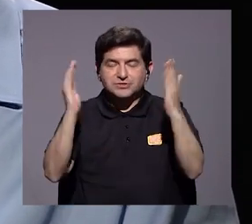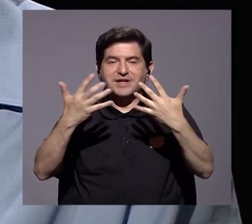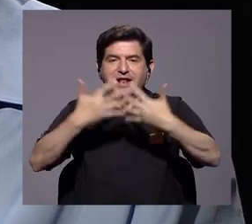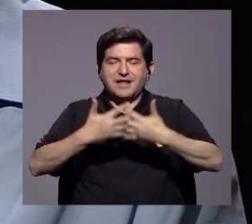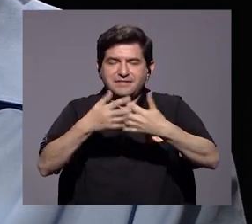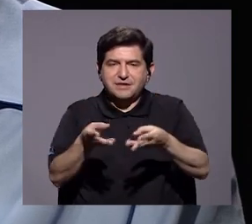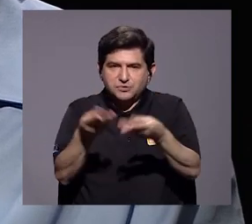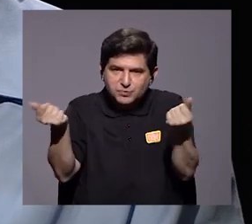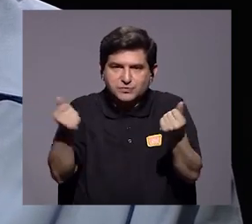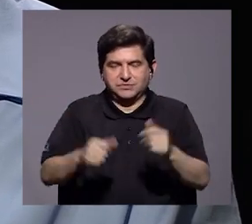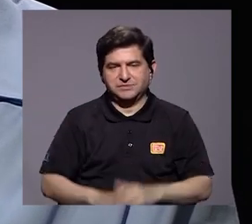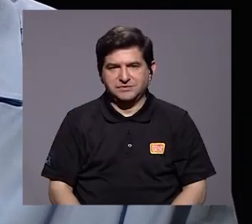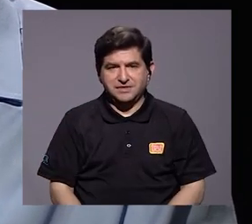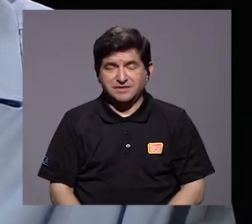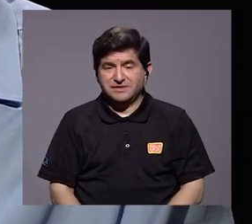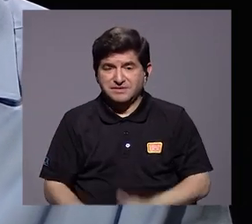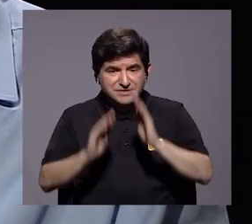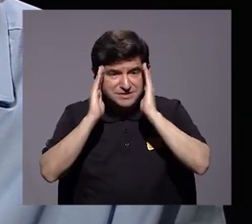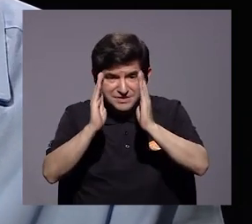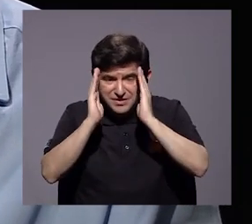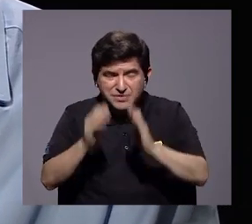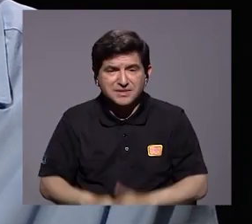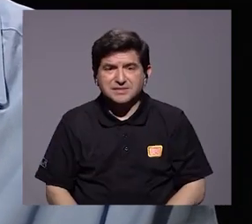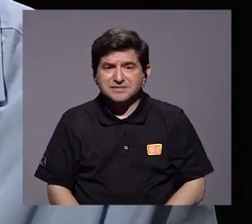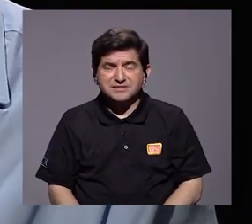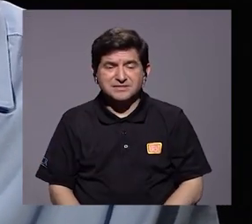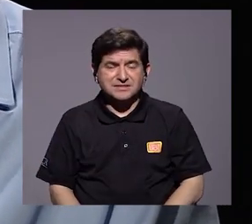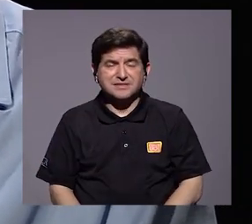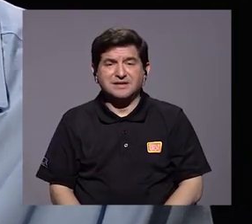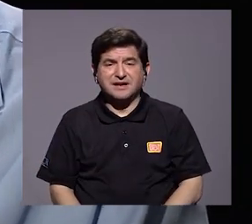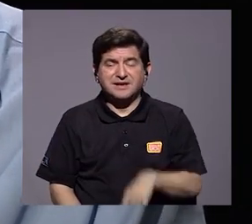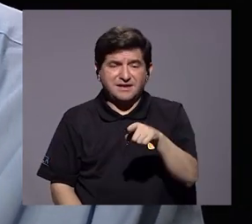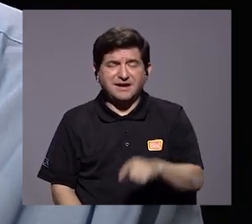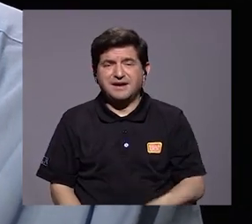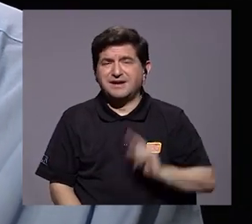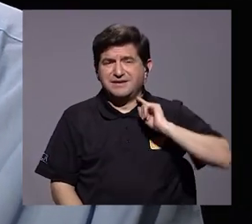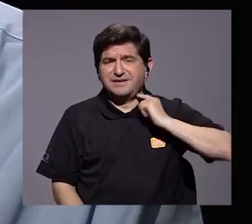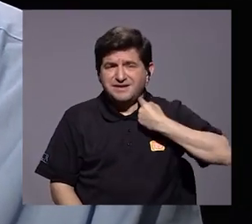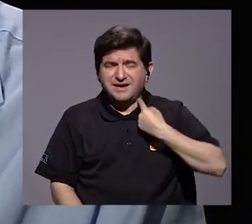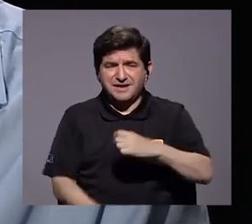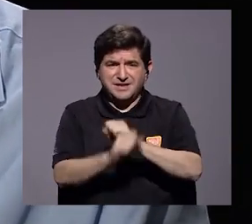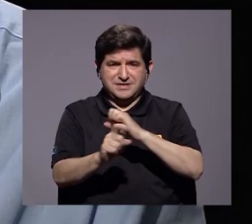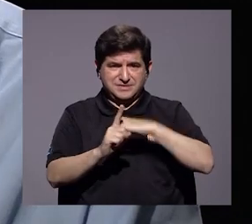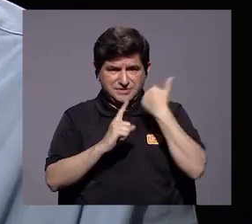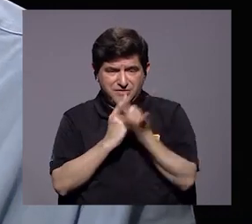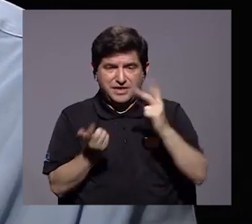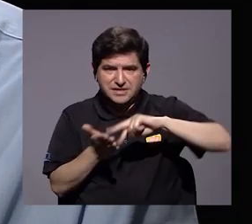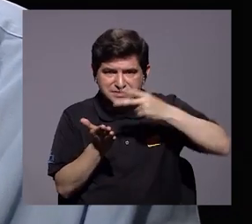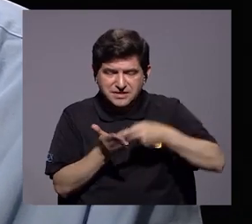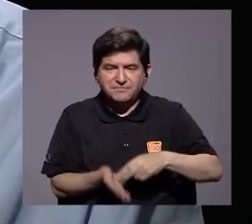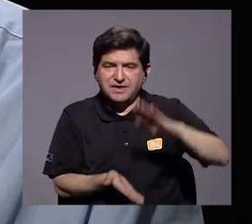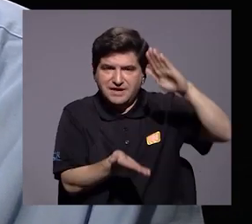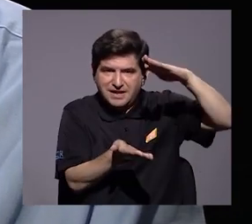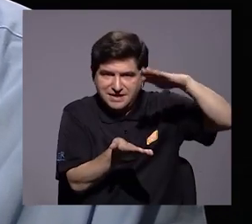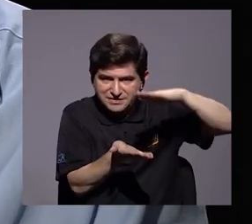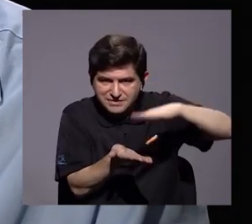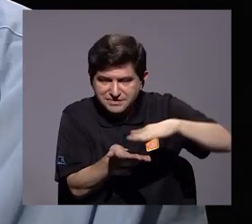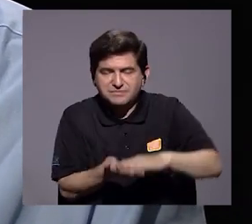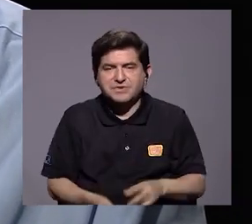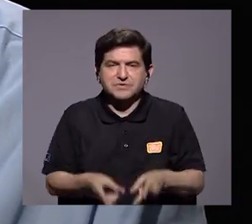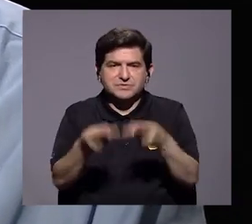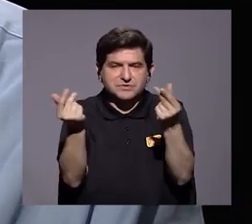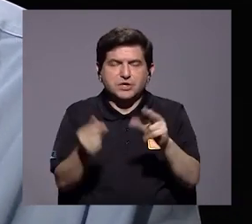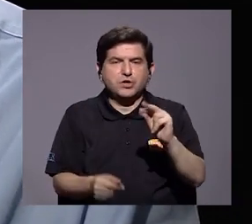grandes empresas entonces si no atacamos el problema del costo de la seguridad social y cuando deba atacar los reducir el costo no